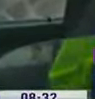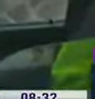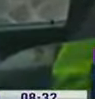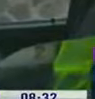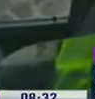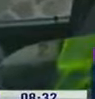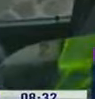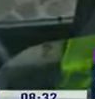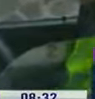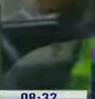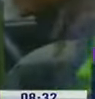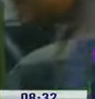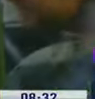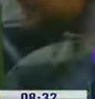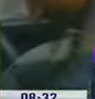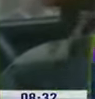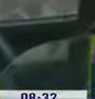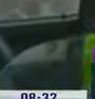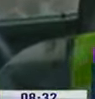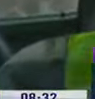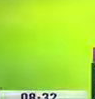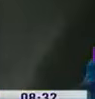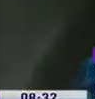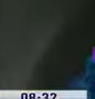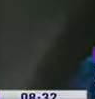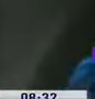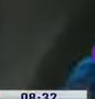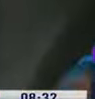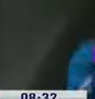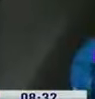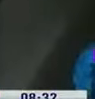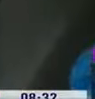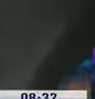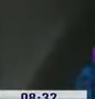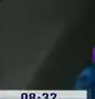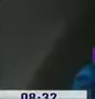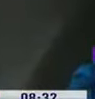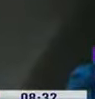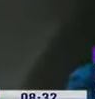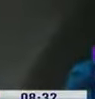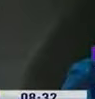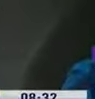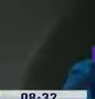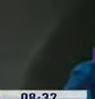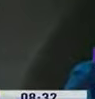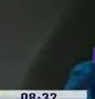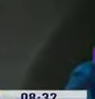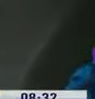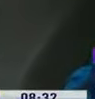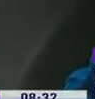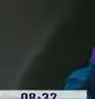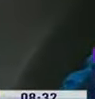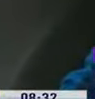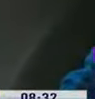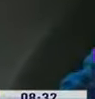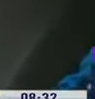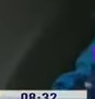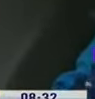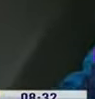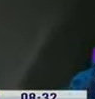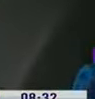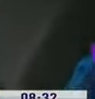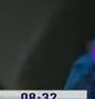vea. Hazle la doble. ¿Está mal estacionado? Sí. Sí está el problema estacionado. La multa